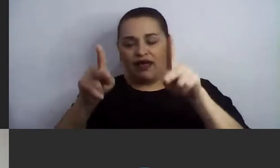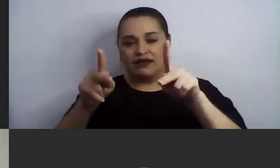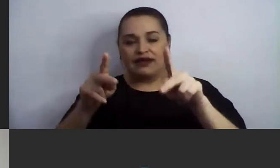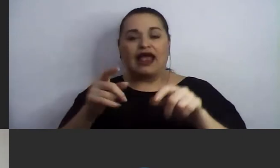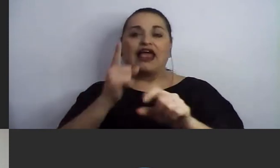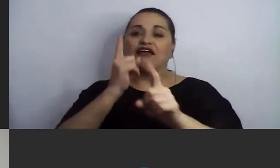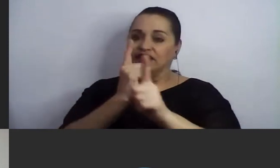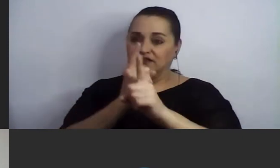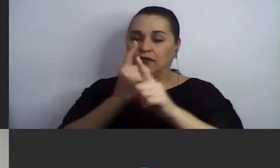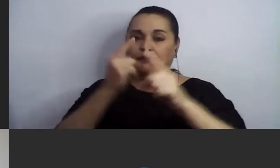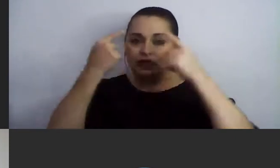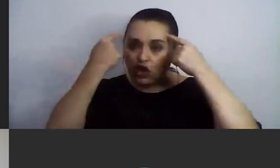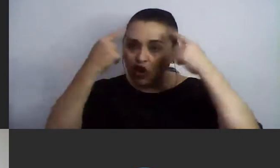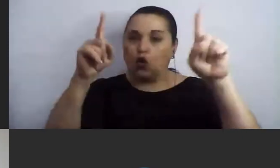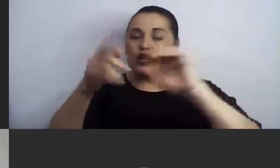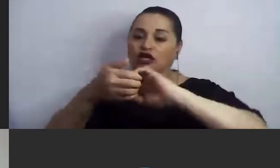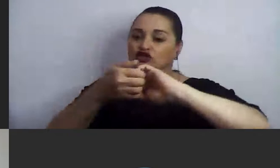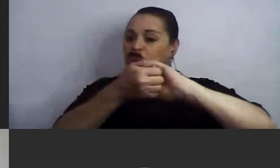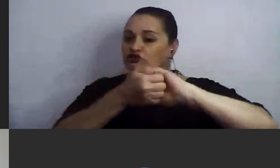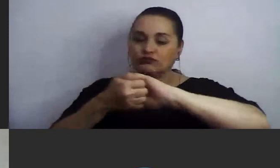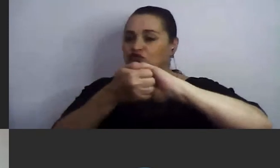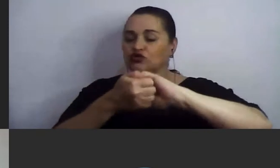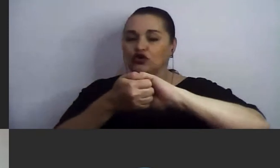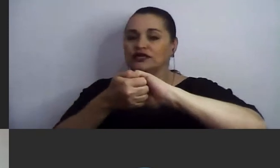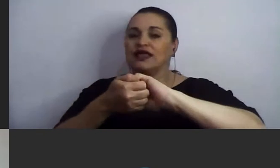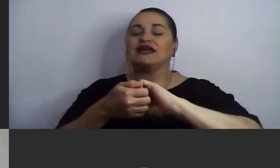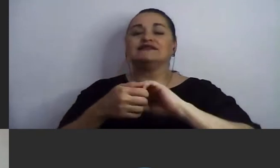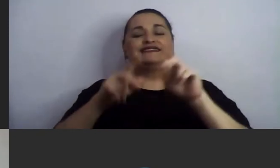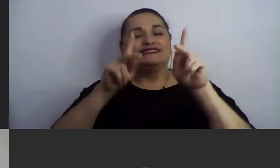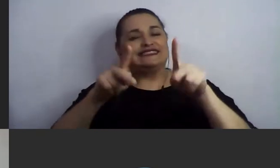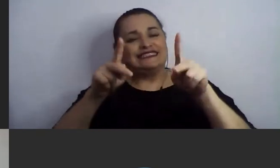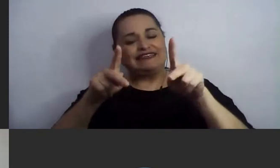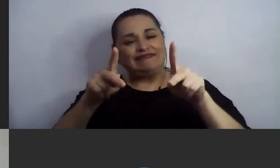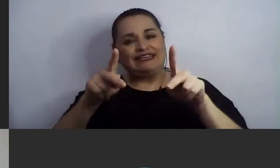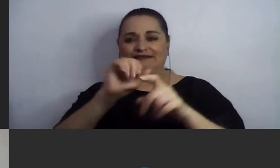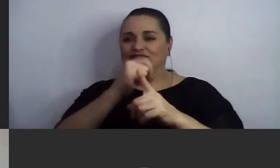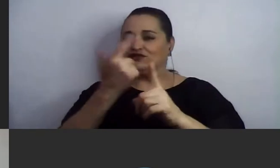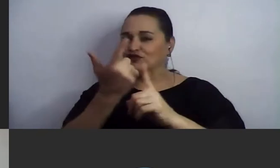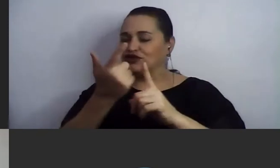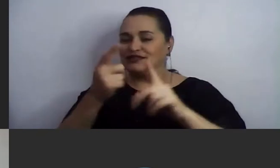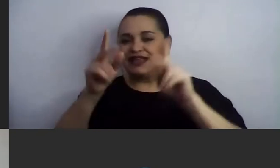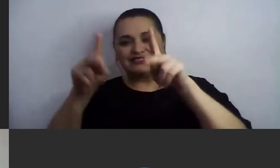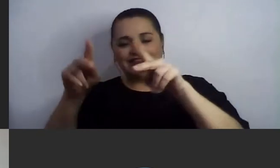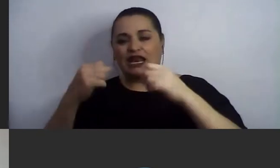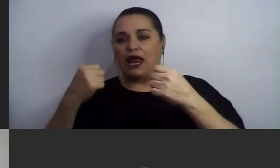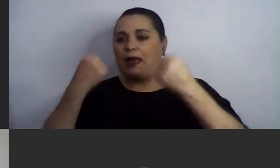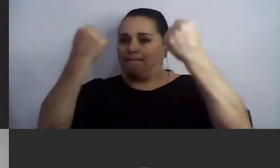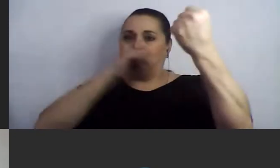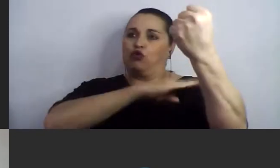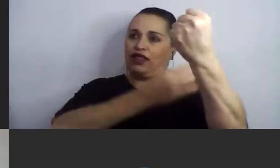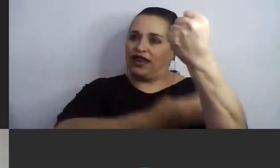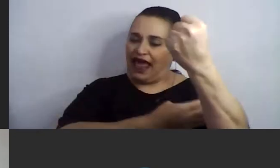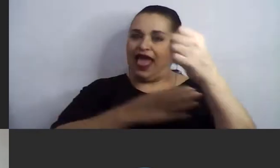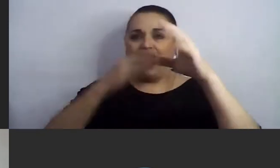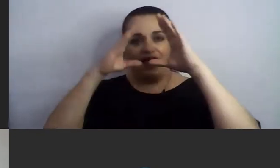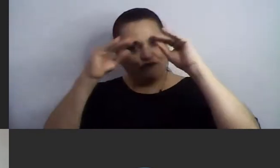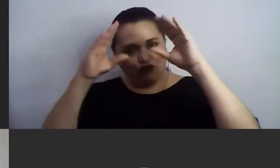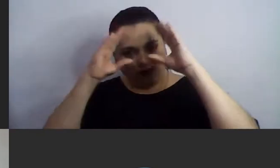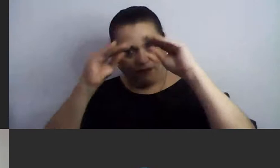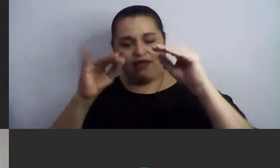se logre una sociedad civil empoderada y una sociedad civil informada,